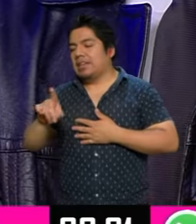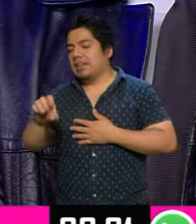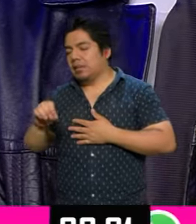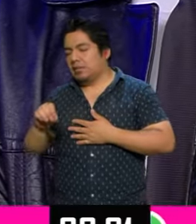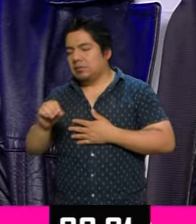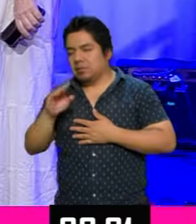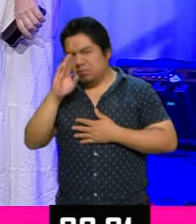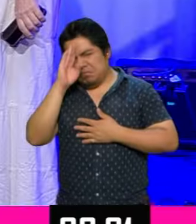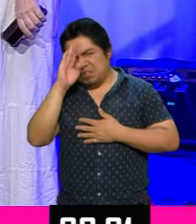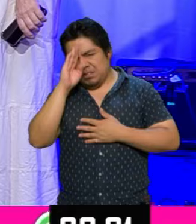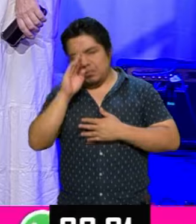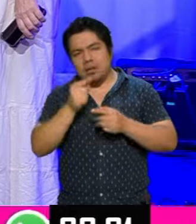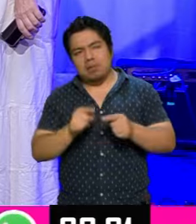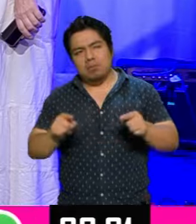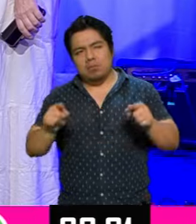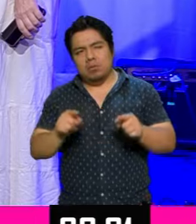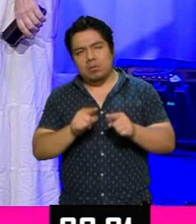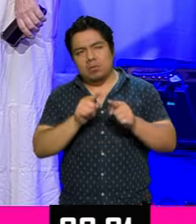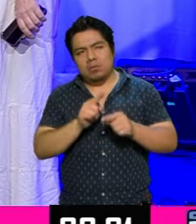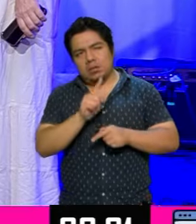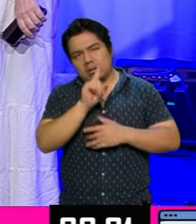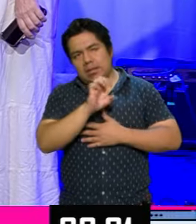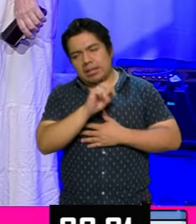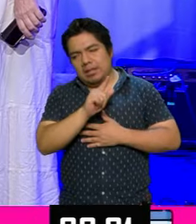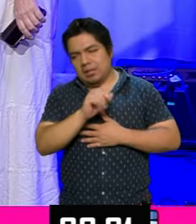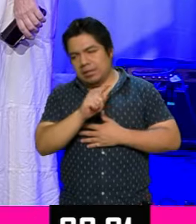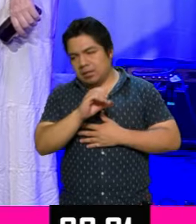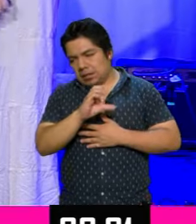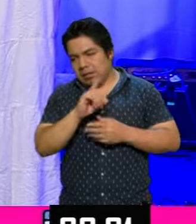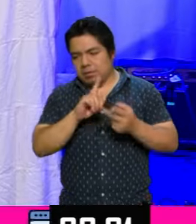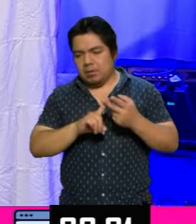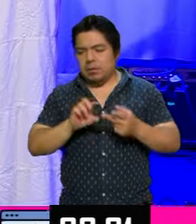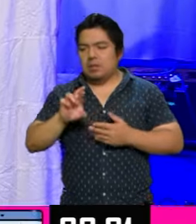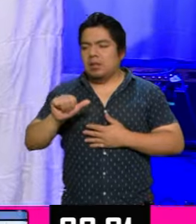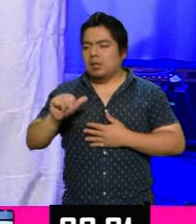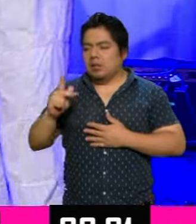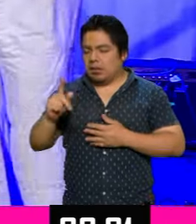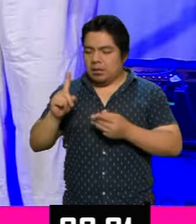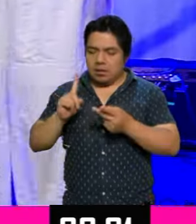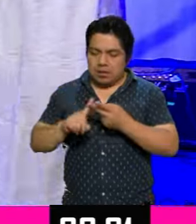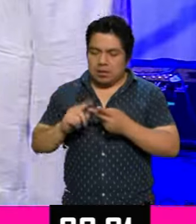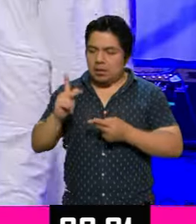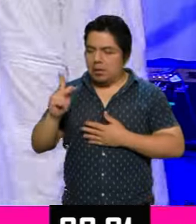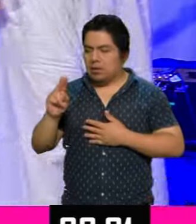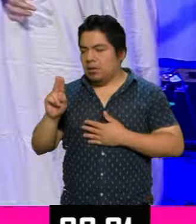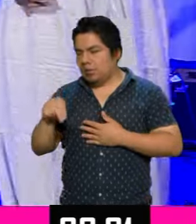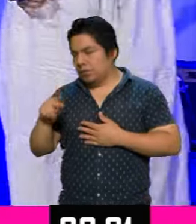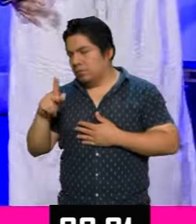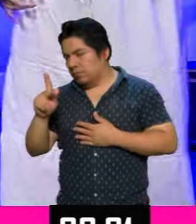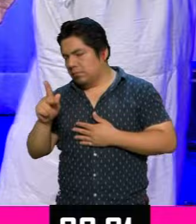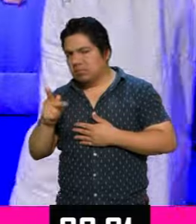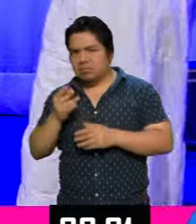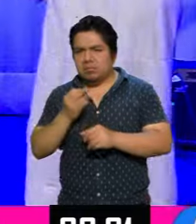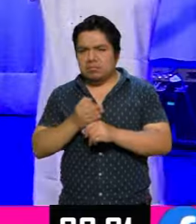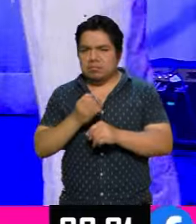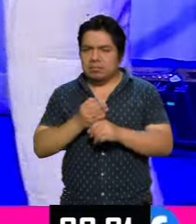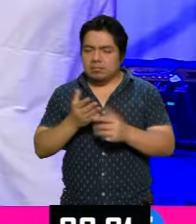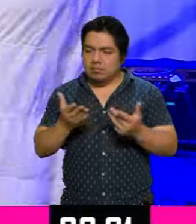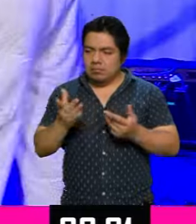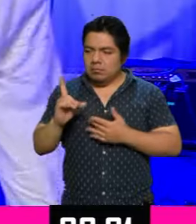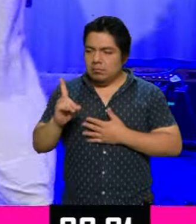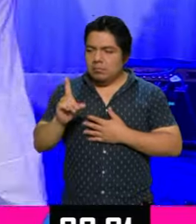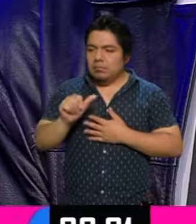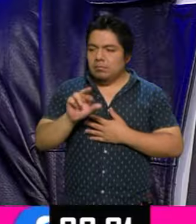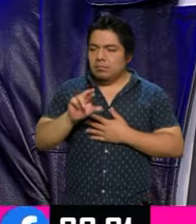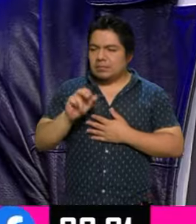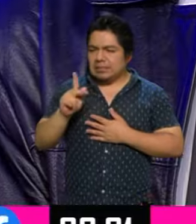de Ecatepec y pienso luego en un rollo de como de rap, o de punk, pero esto es darks, entre